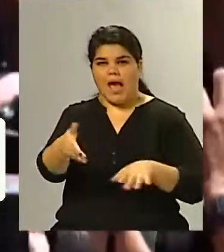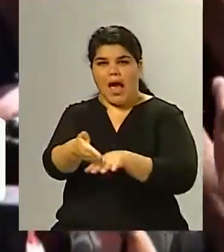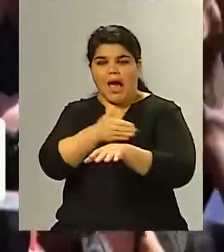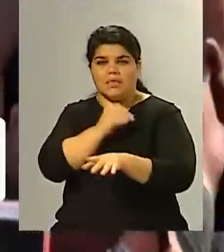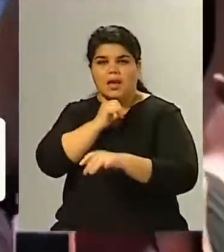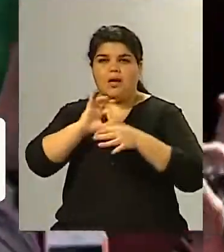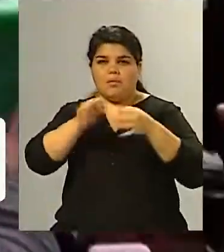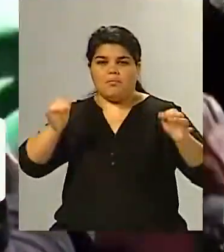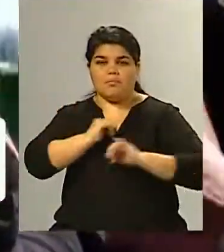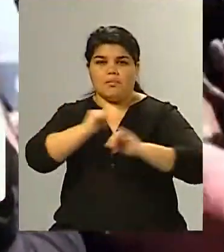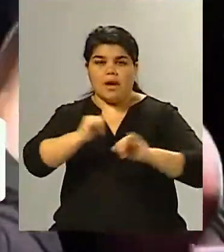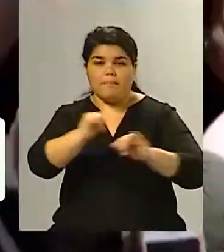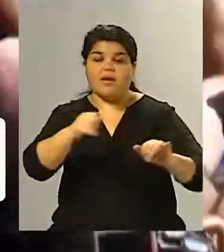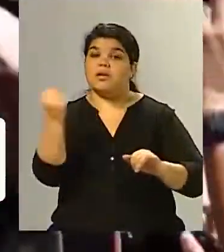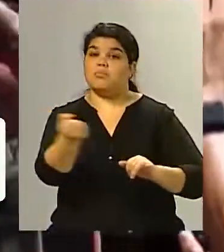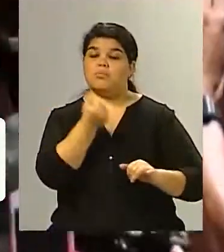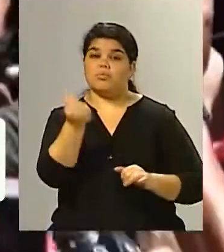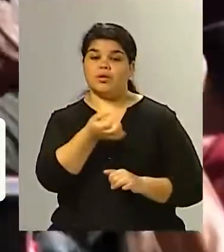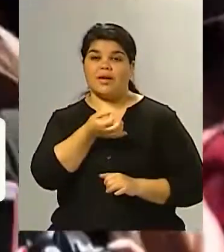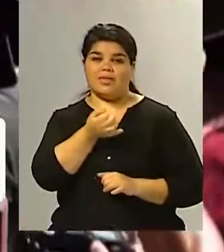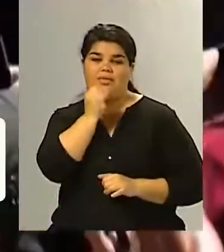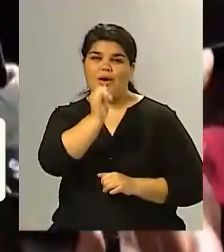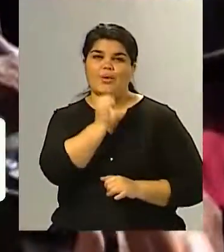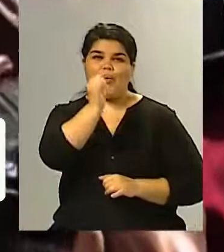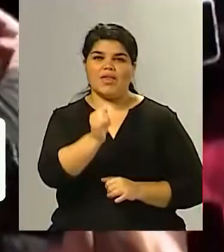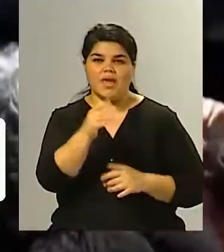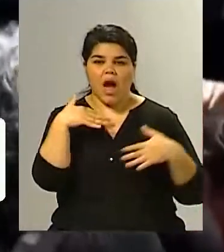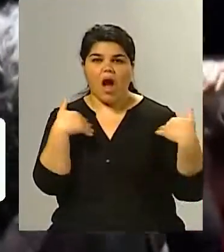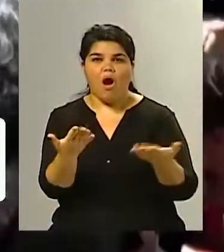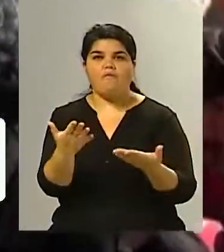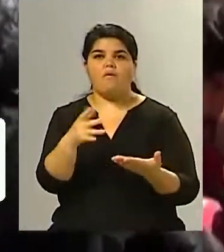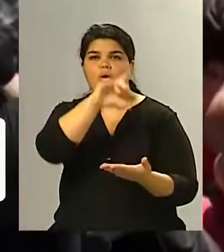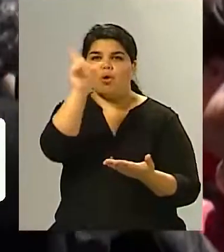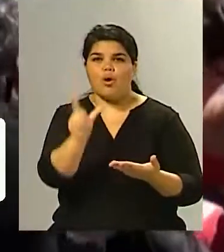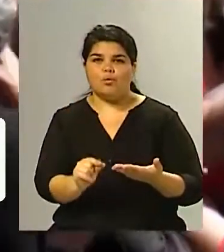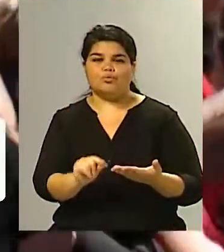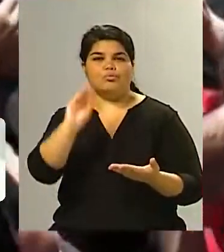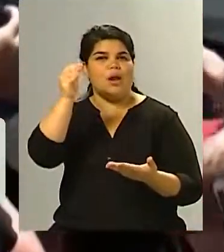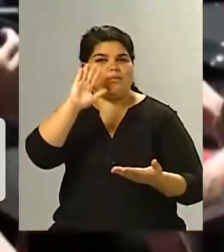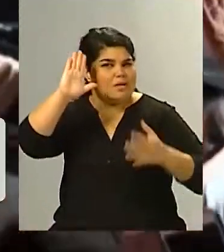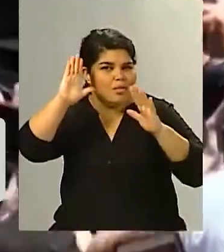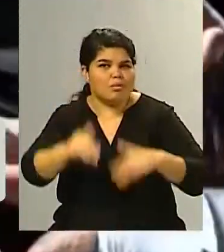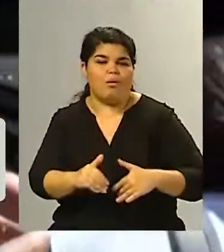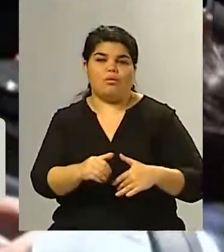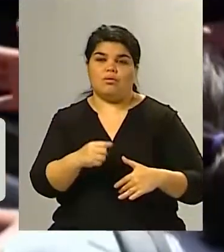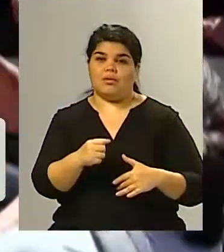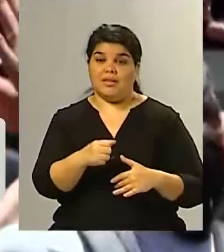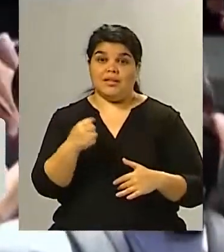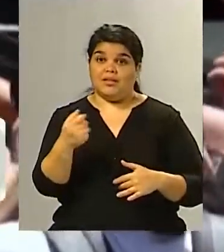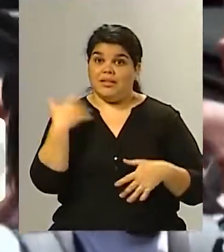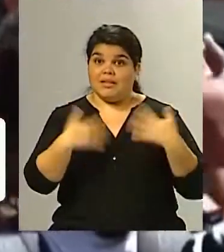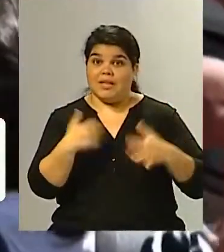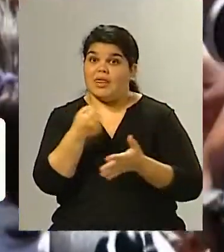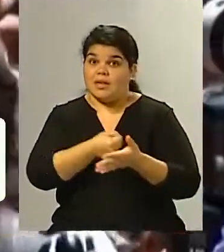era gobernar para todo Brasil. Se vienen grandes desafíos porque hay una polarización muy fuerte y vamos a estar analizando con